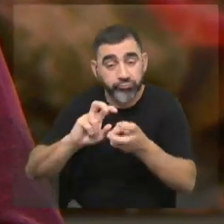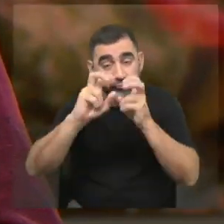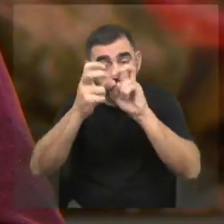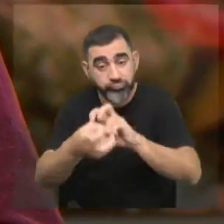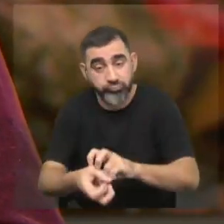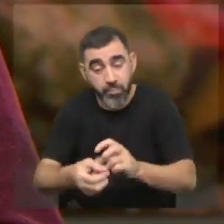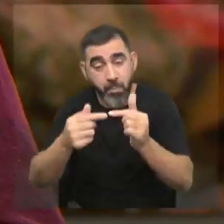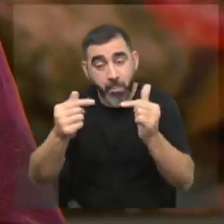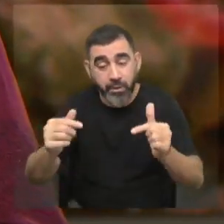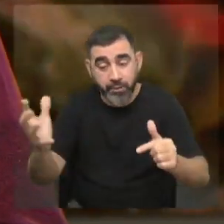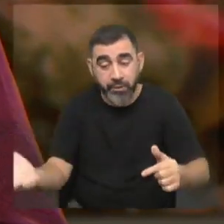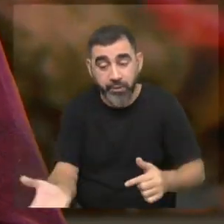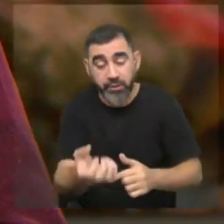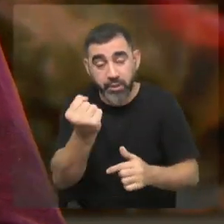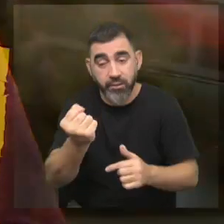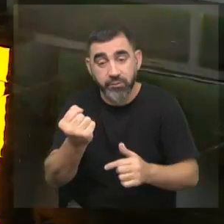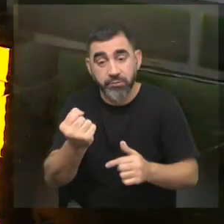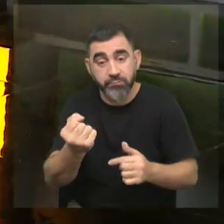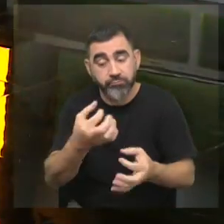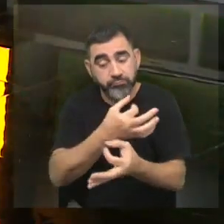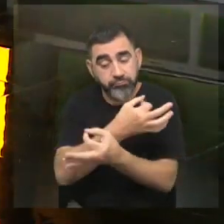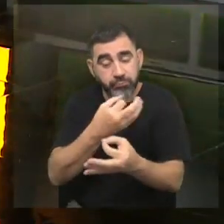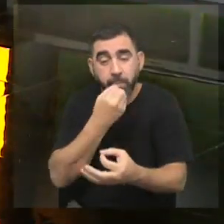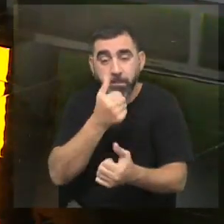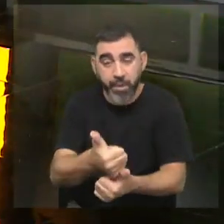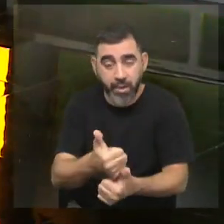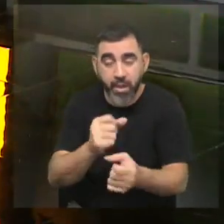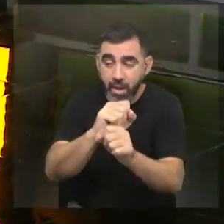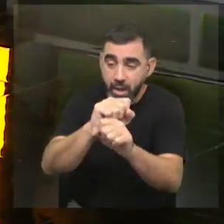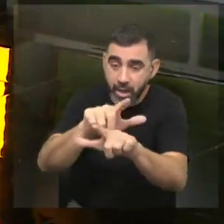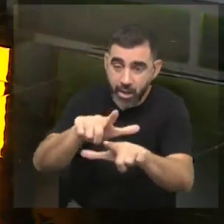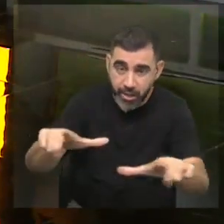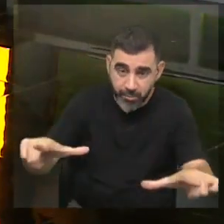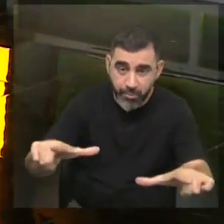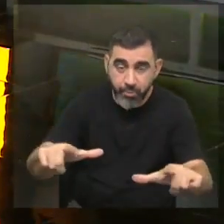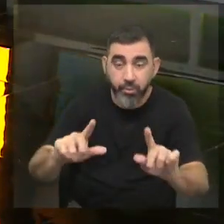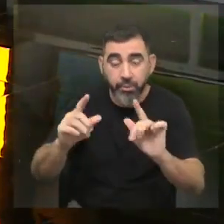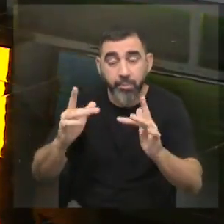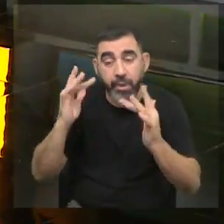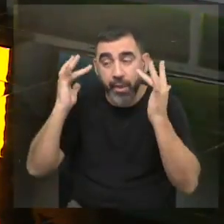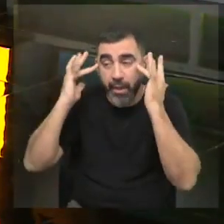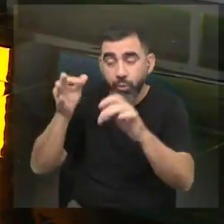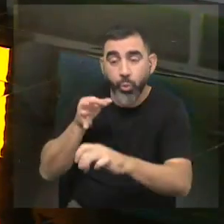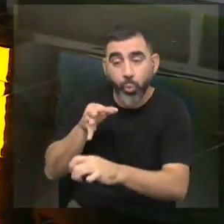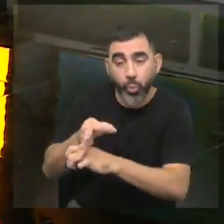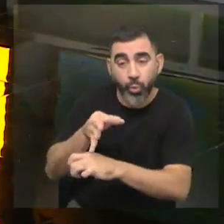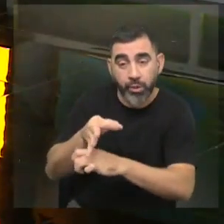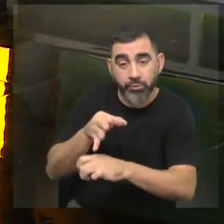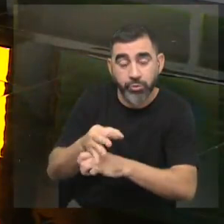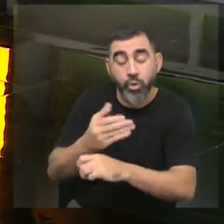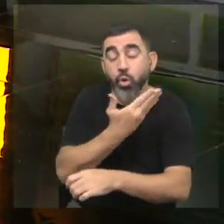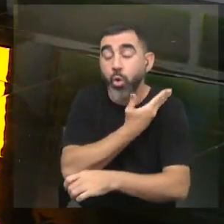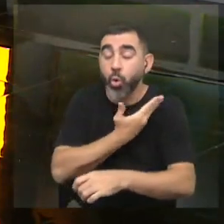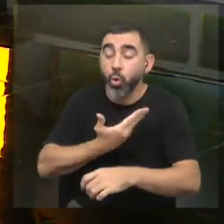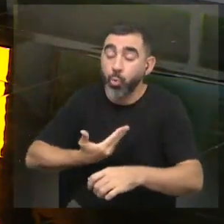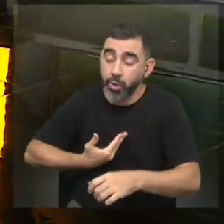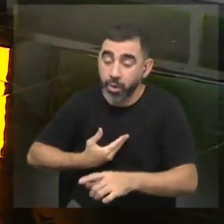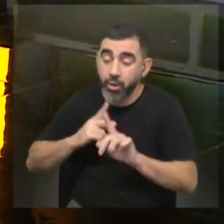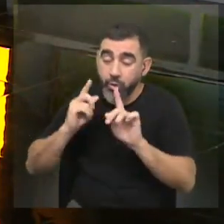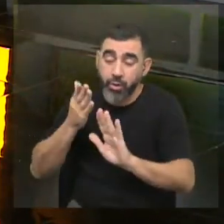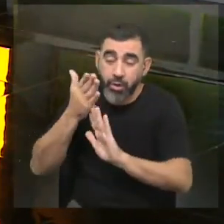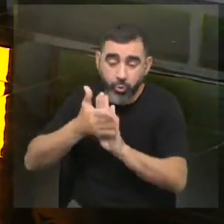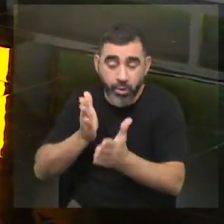millones de tipos de fibras. Están las Kevlar, por ejemplo, pero tienen otro tipo de aplicaciones, ¿no? Digo, los chalecos antibala son de Kevlar y no de fibra de